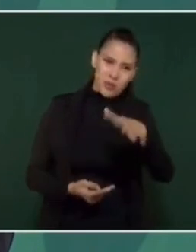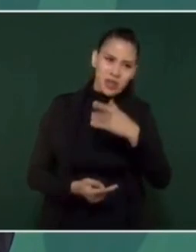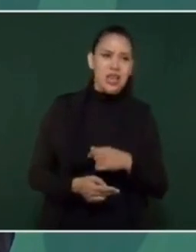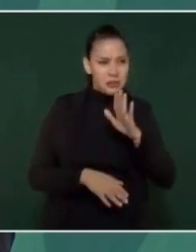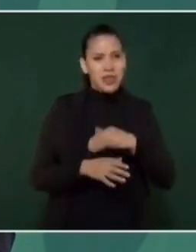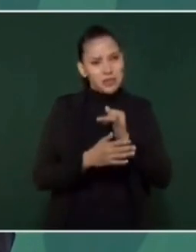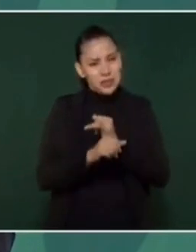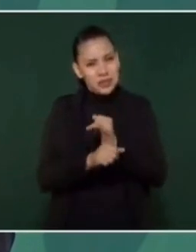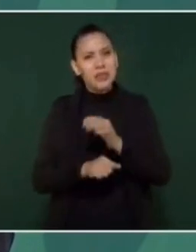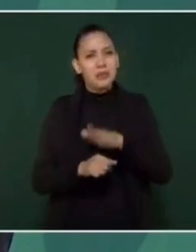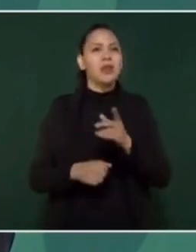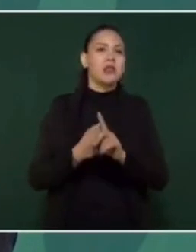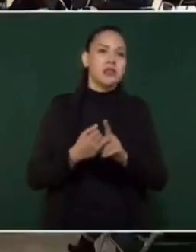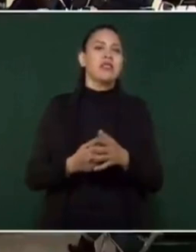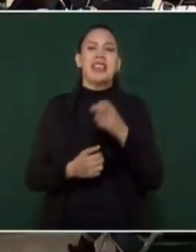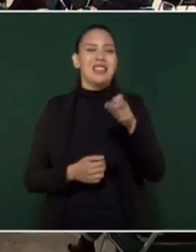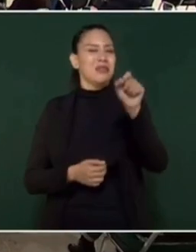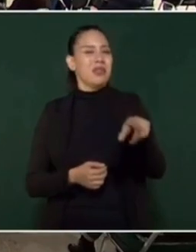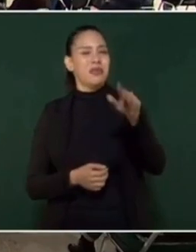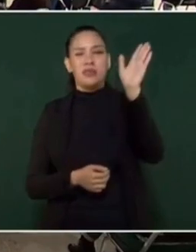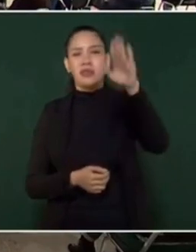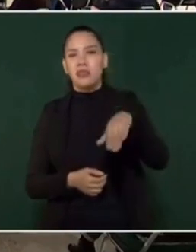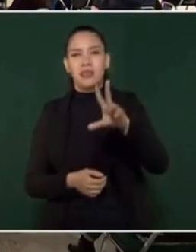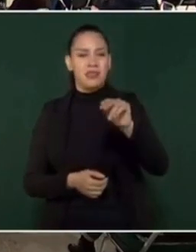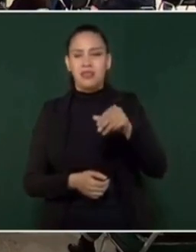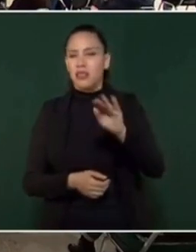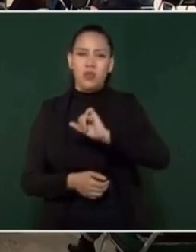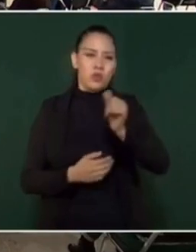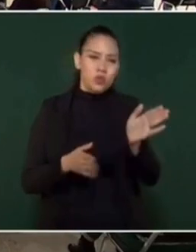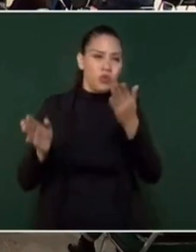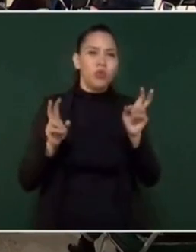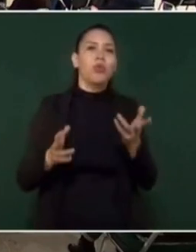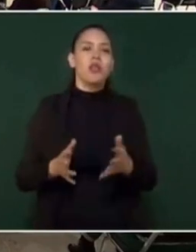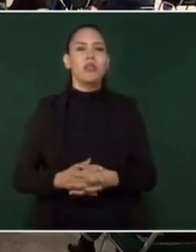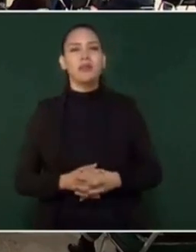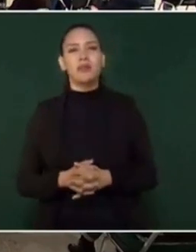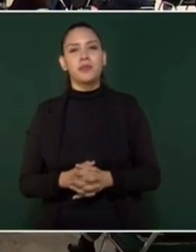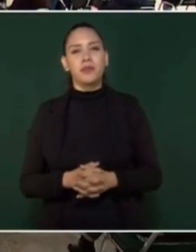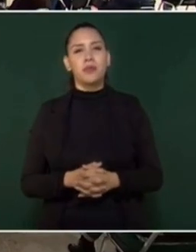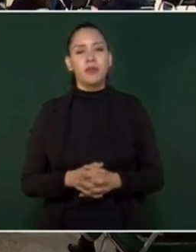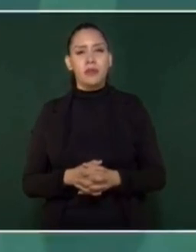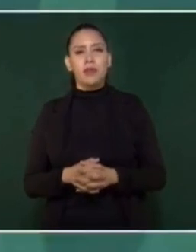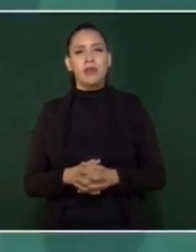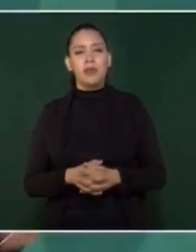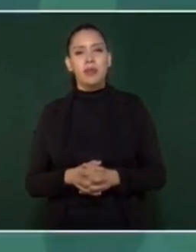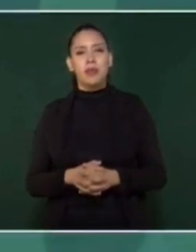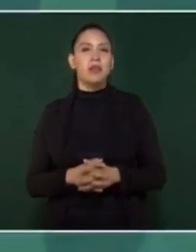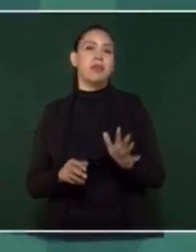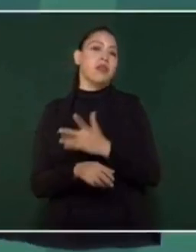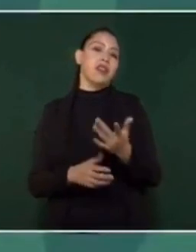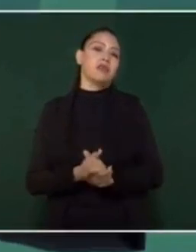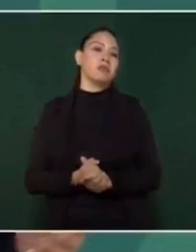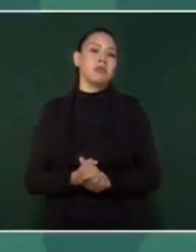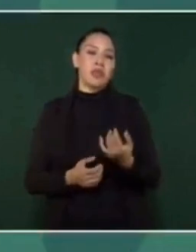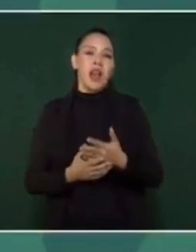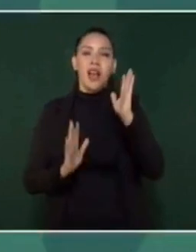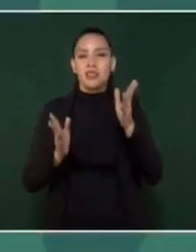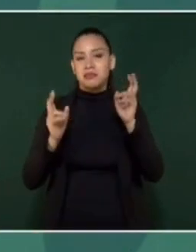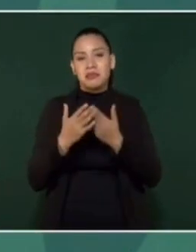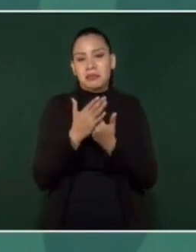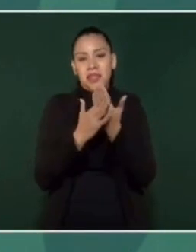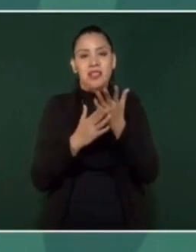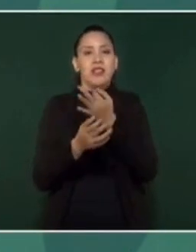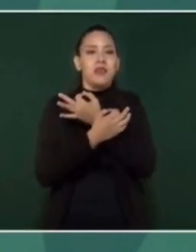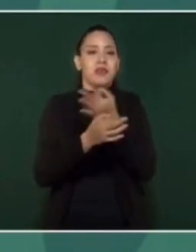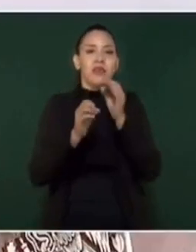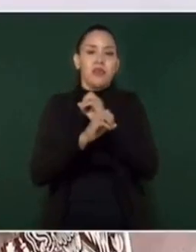asunto. Ya eso no funcionó. Yo tengo y otros ya. Porque la mañanera, pues,